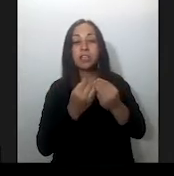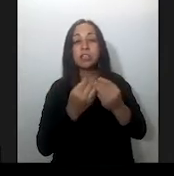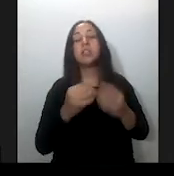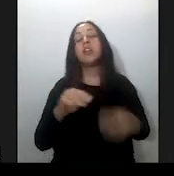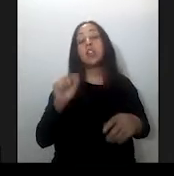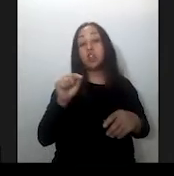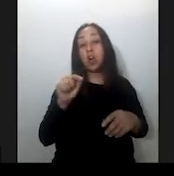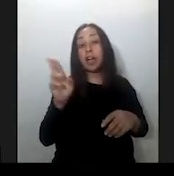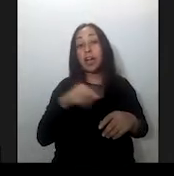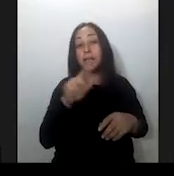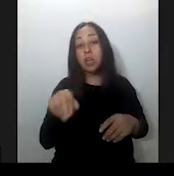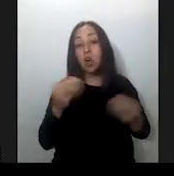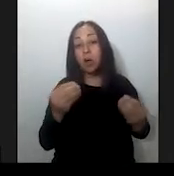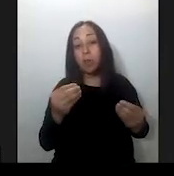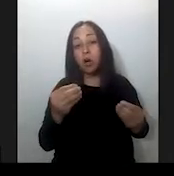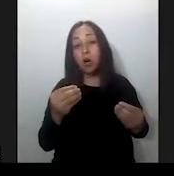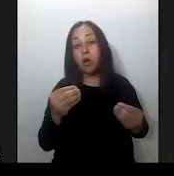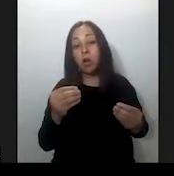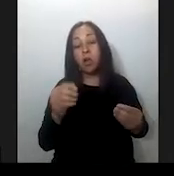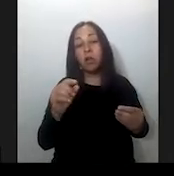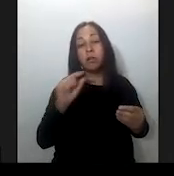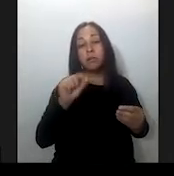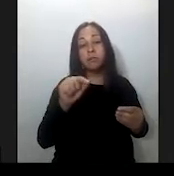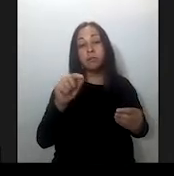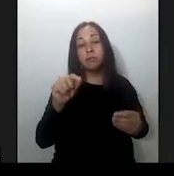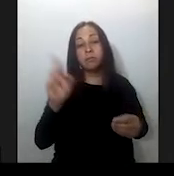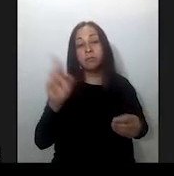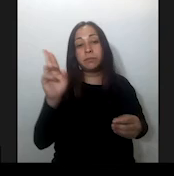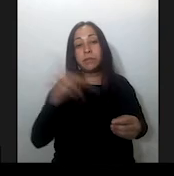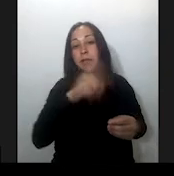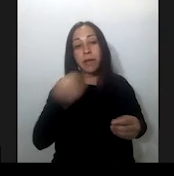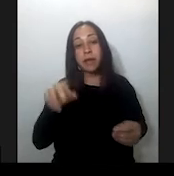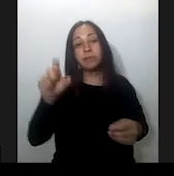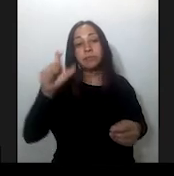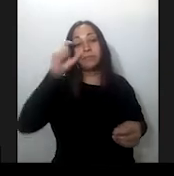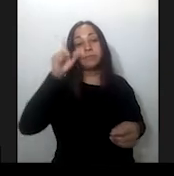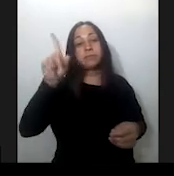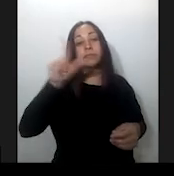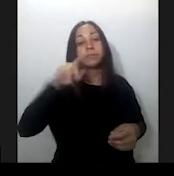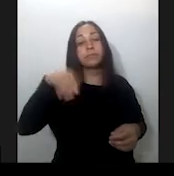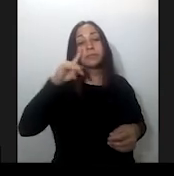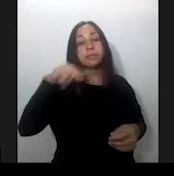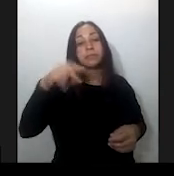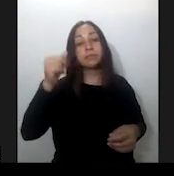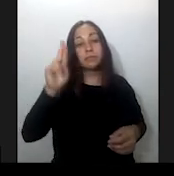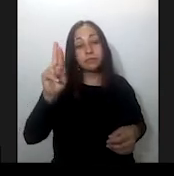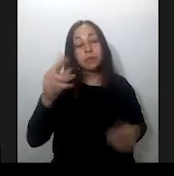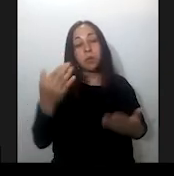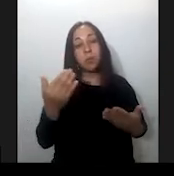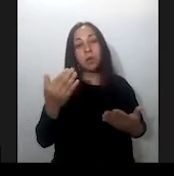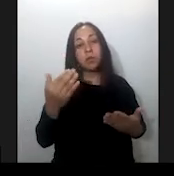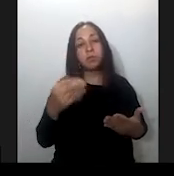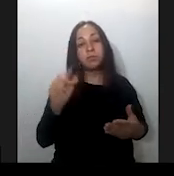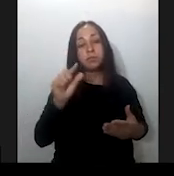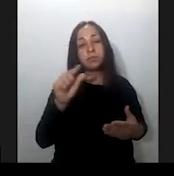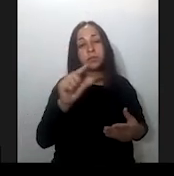esto, clic derecho, puedo eliminar Y ahí me va a dar la posibilidad de, si